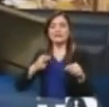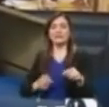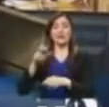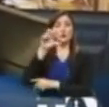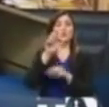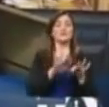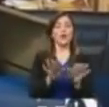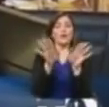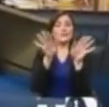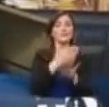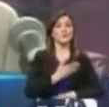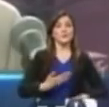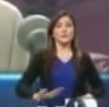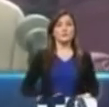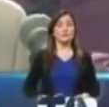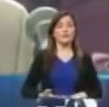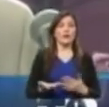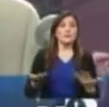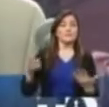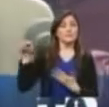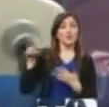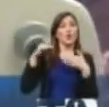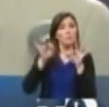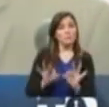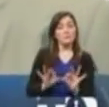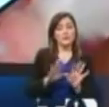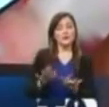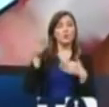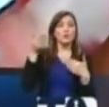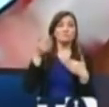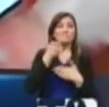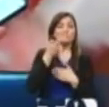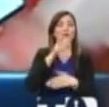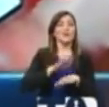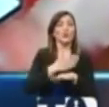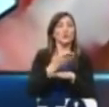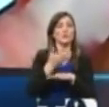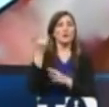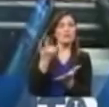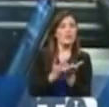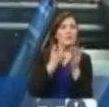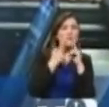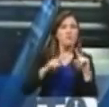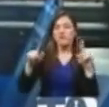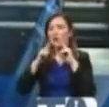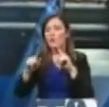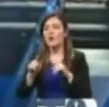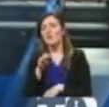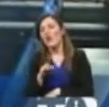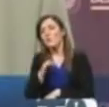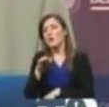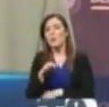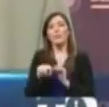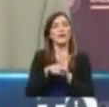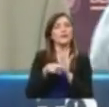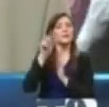fue el secretario general de la presidencia y su salida, según confirmó el secretario de la política, se dio debido a las declaraciones atribuidas en audios que generaron